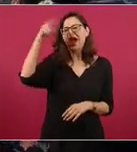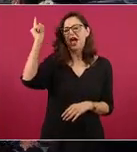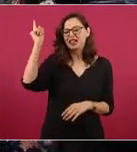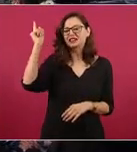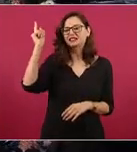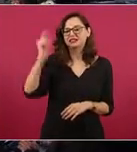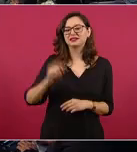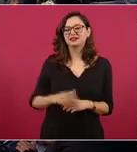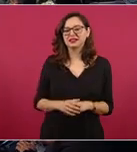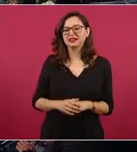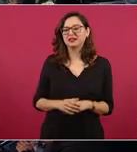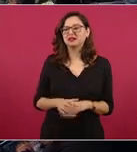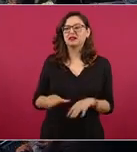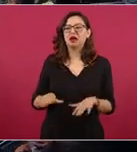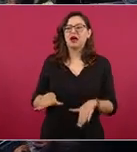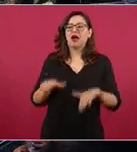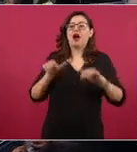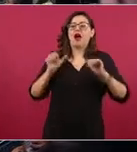en ese sitio.